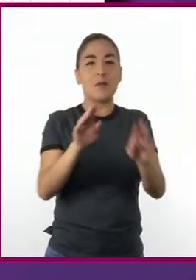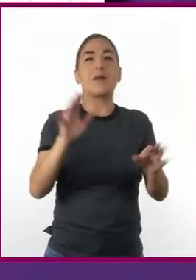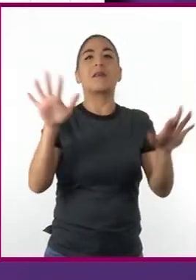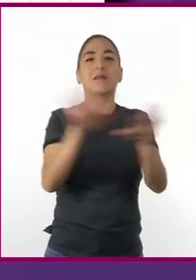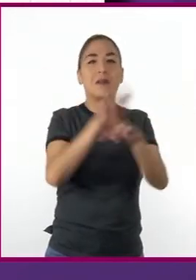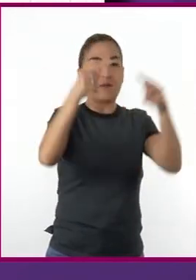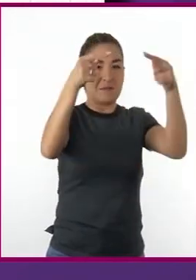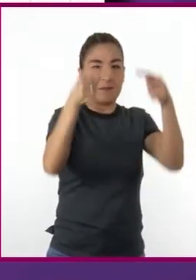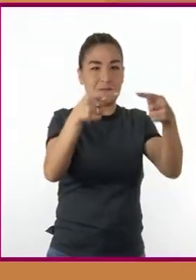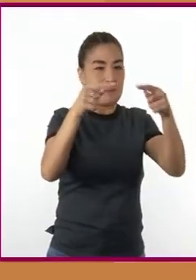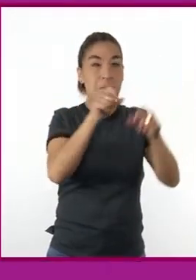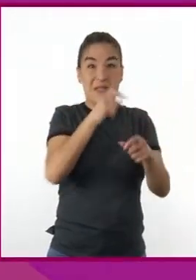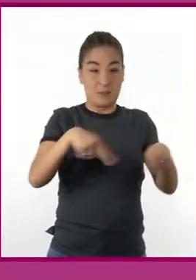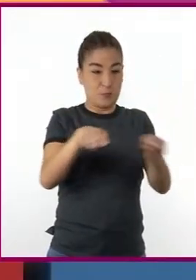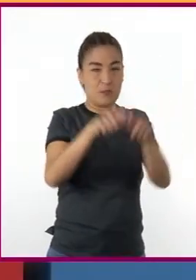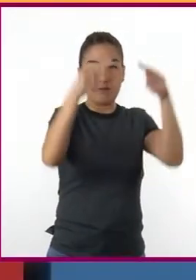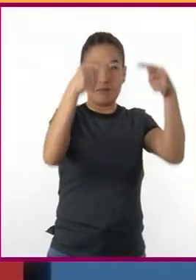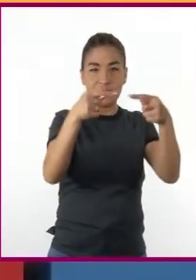la misma dirección.